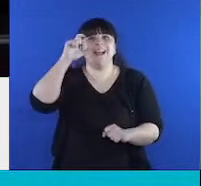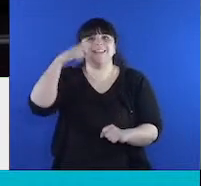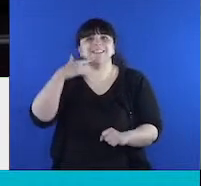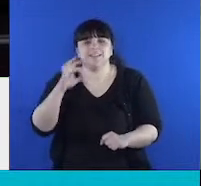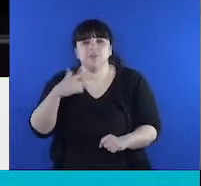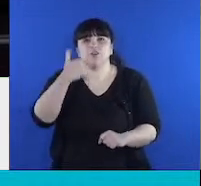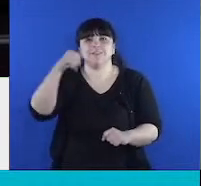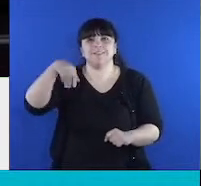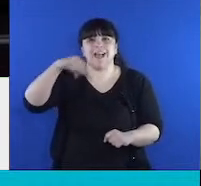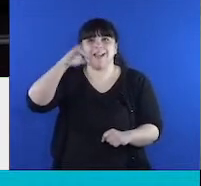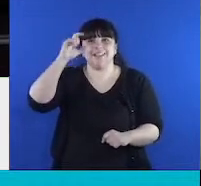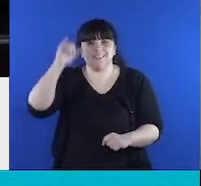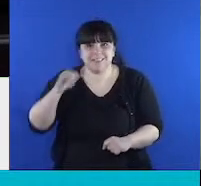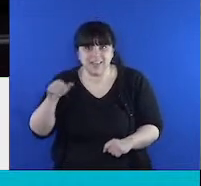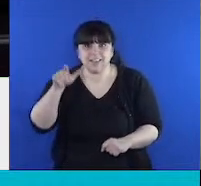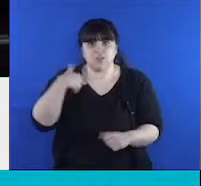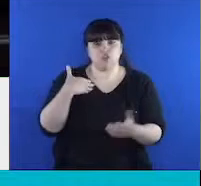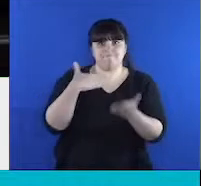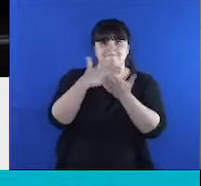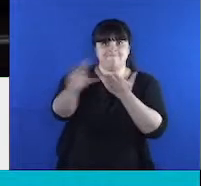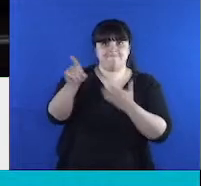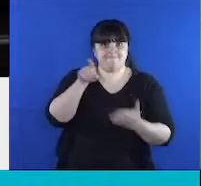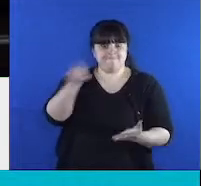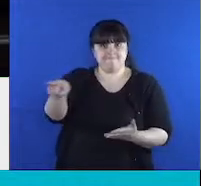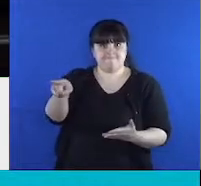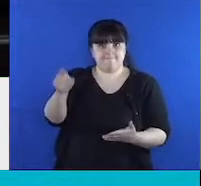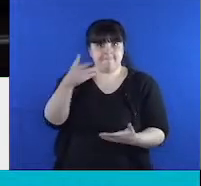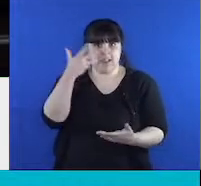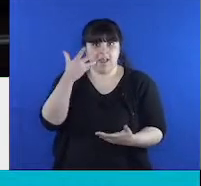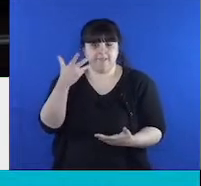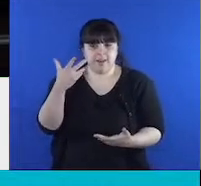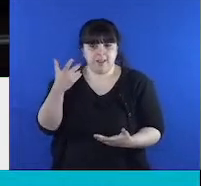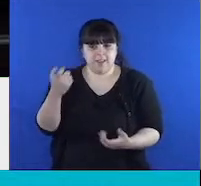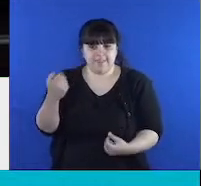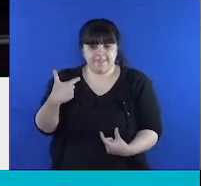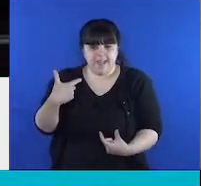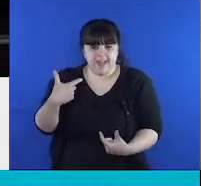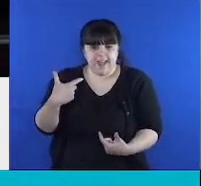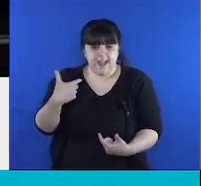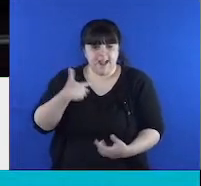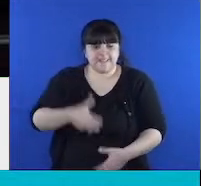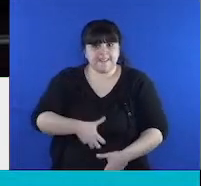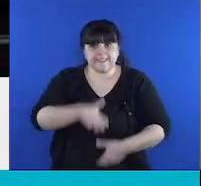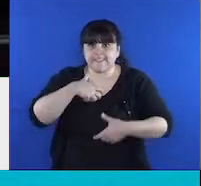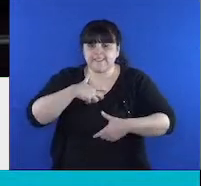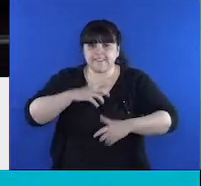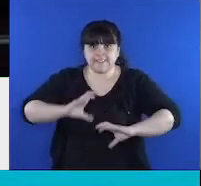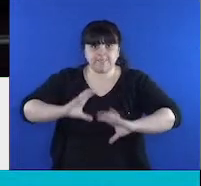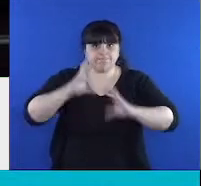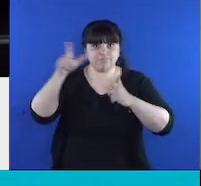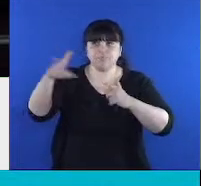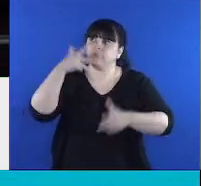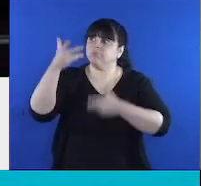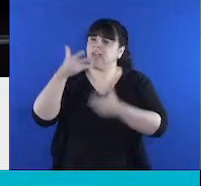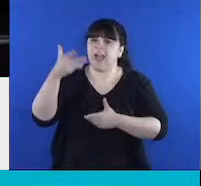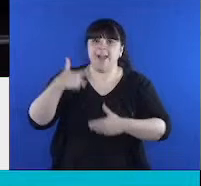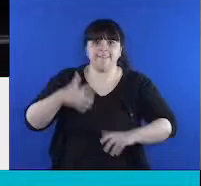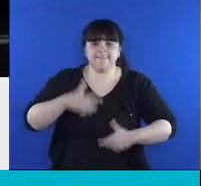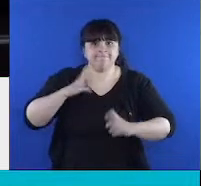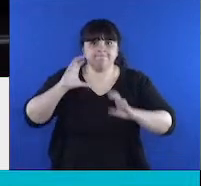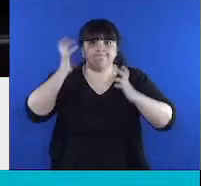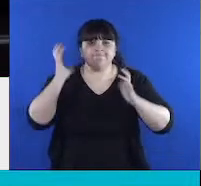La verdad que me generó una enorme indignación cuando me enteré de sus declaraciones y cuando conocí un poco más en